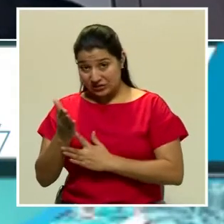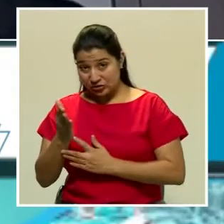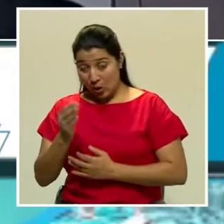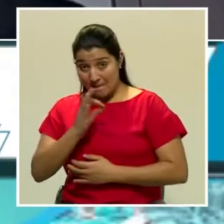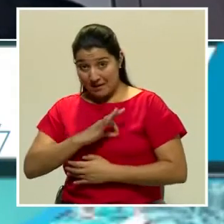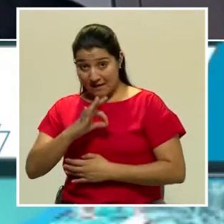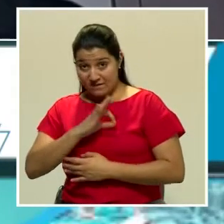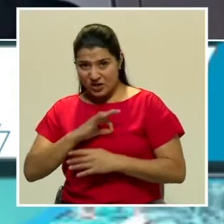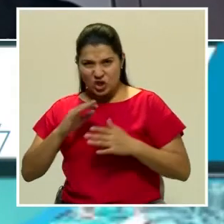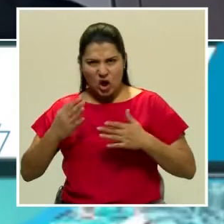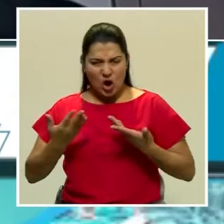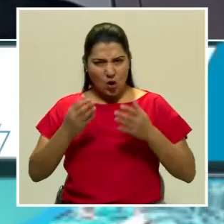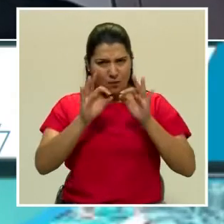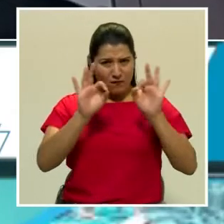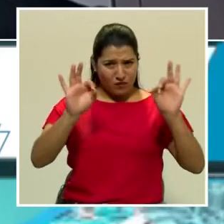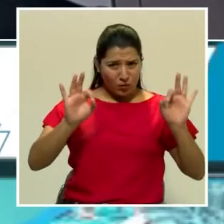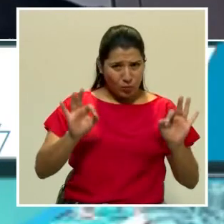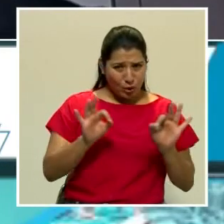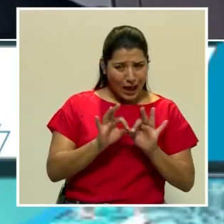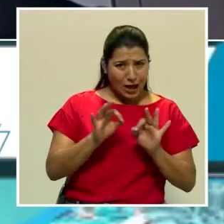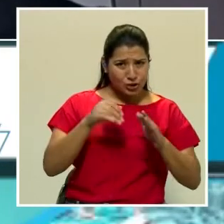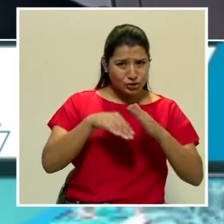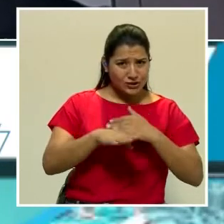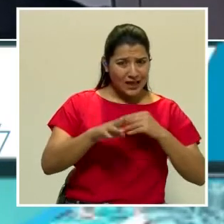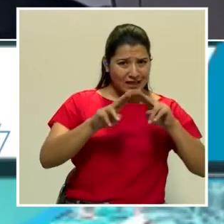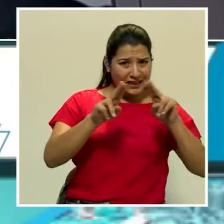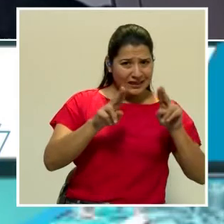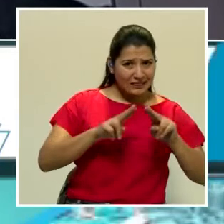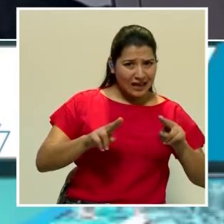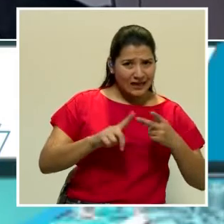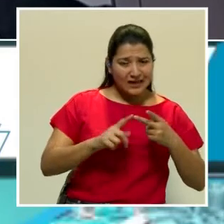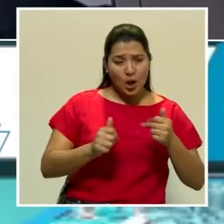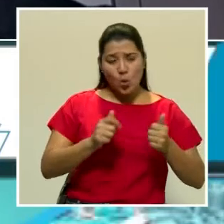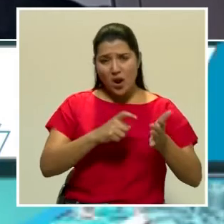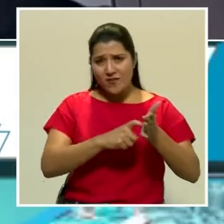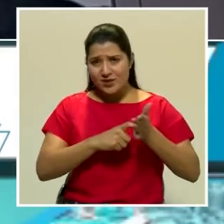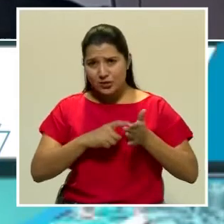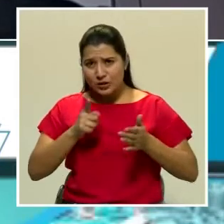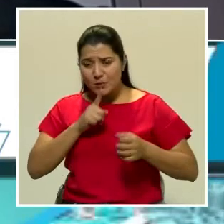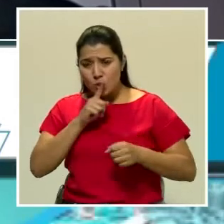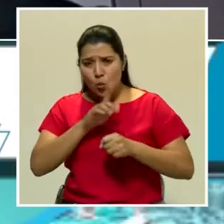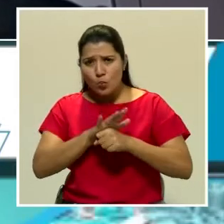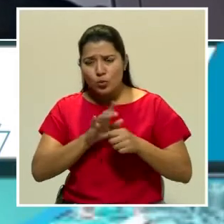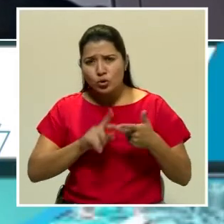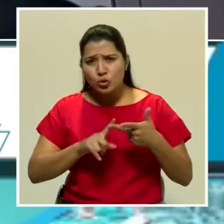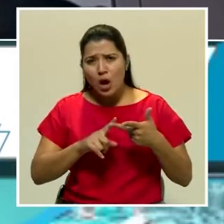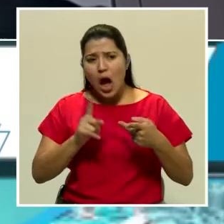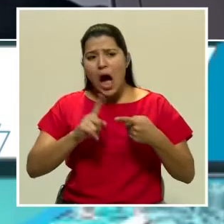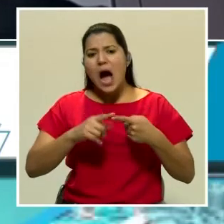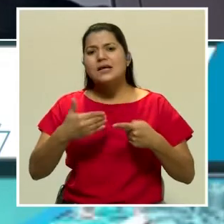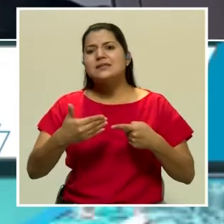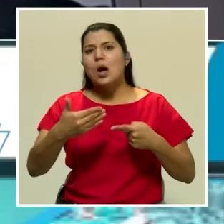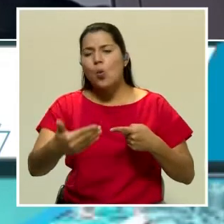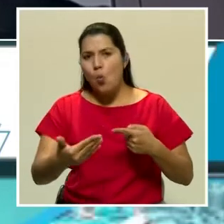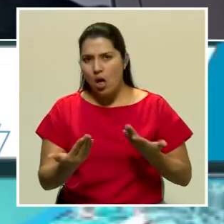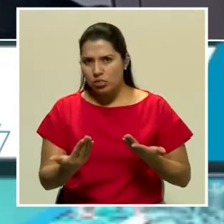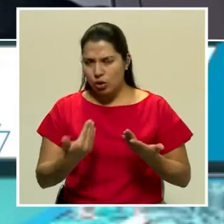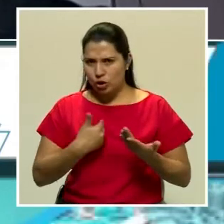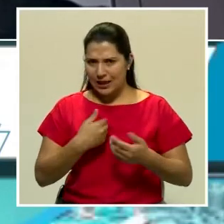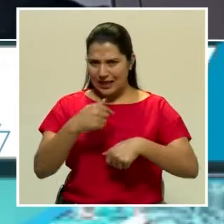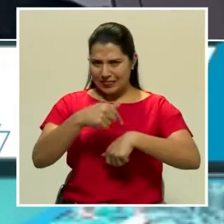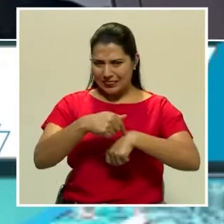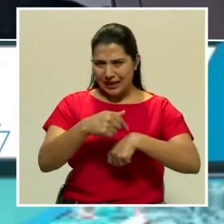en línea? ¿Qué requisitos tienen? ¿Hasta cuándo hay tiempo para aplicar? Perdón que le haga todas las preguntas juntas, pero hay